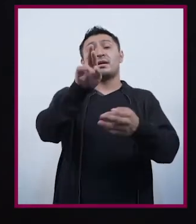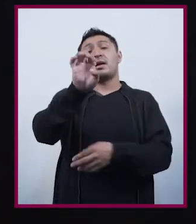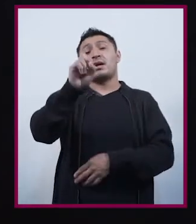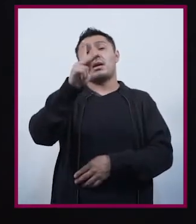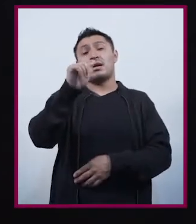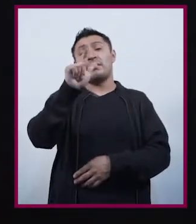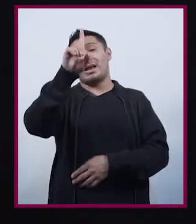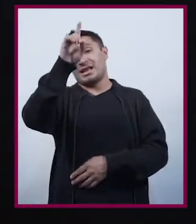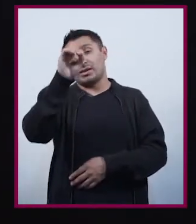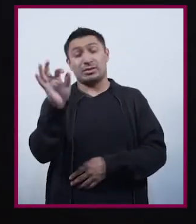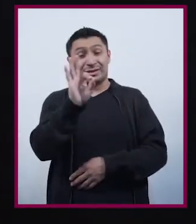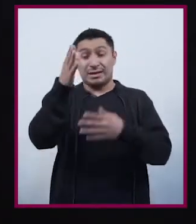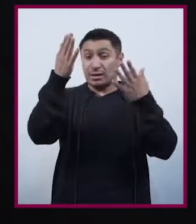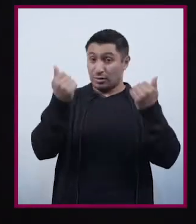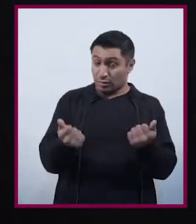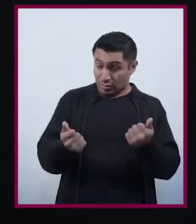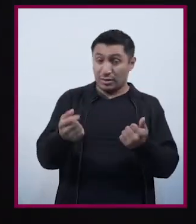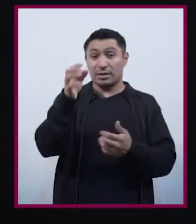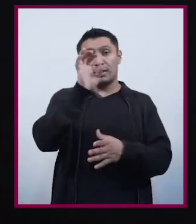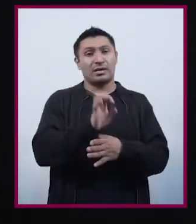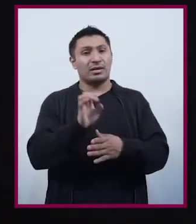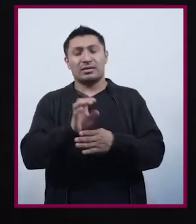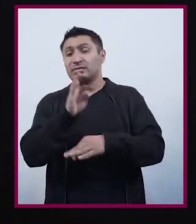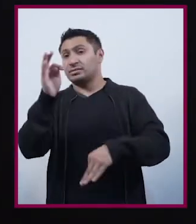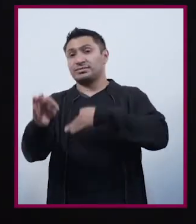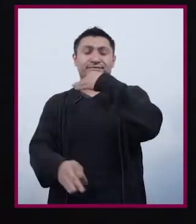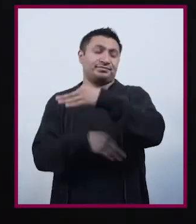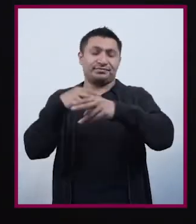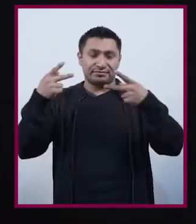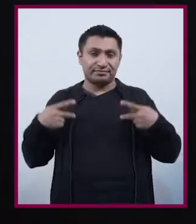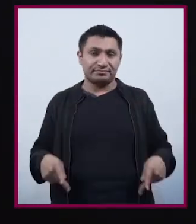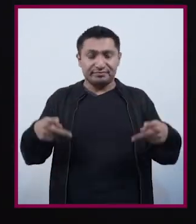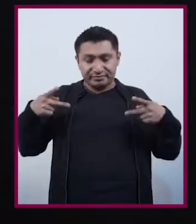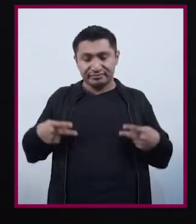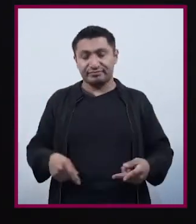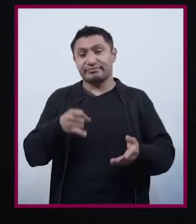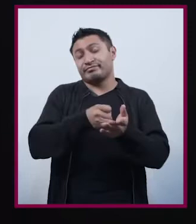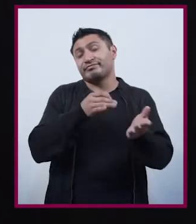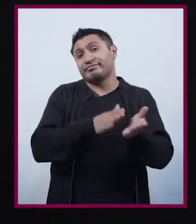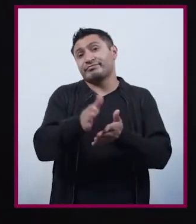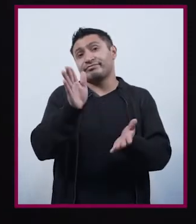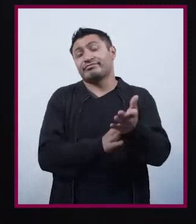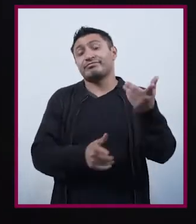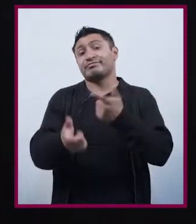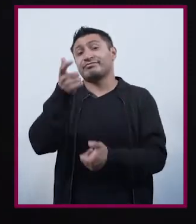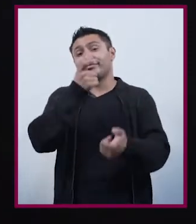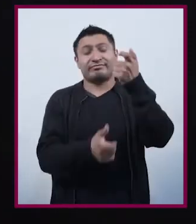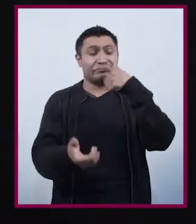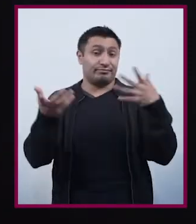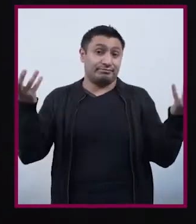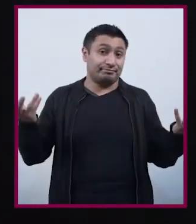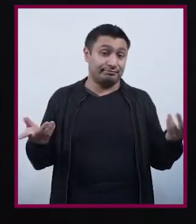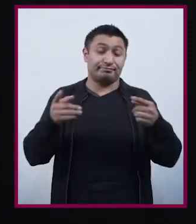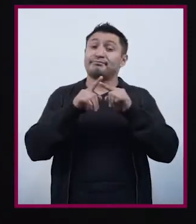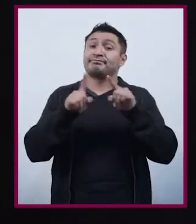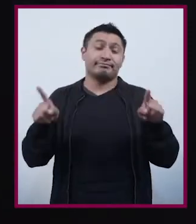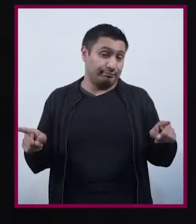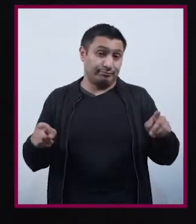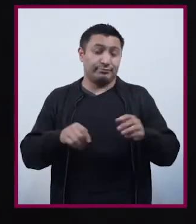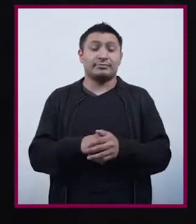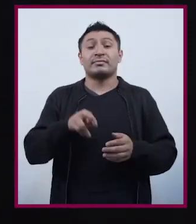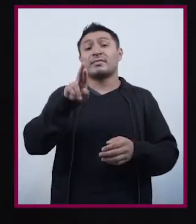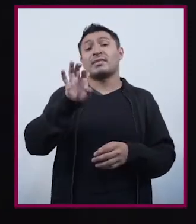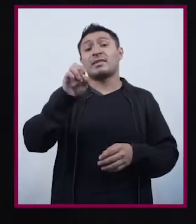respaldo. Si no fuera así, todos estaríamos imprimiendo billetes todo el tiempo y volviéndonos ricos sin parar.